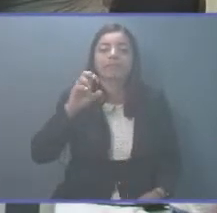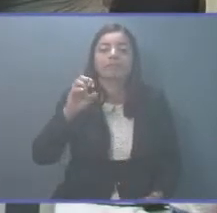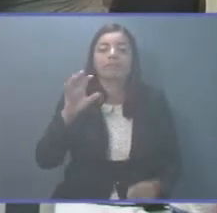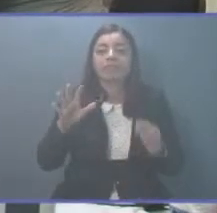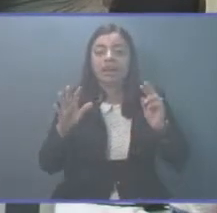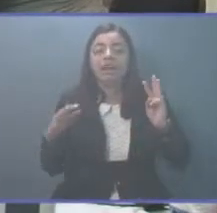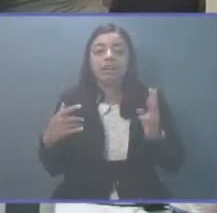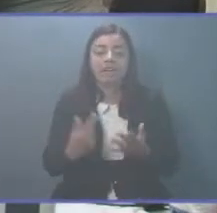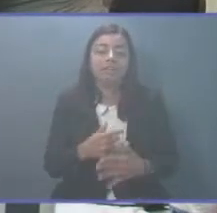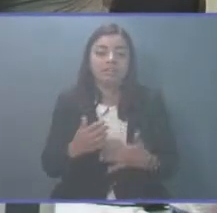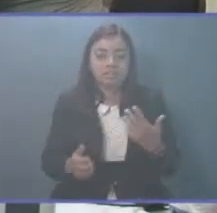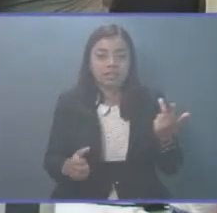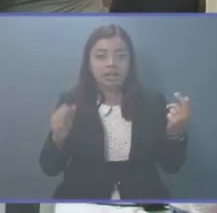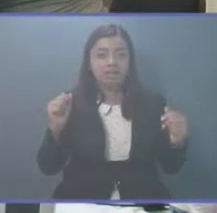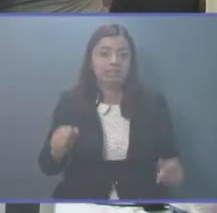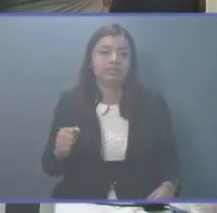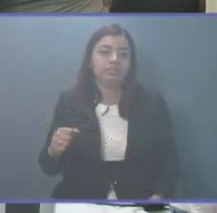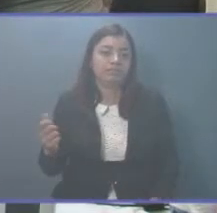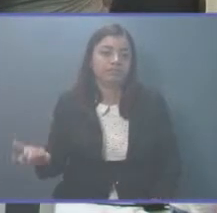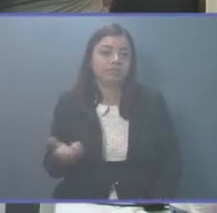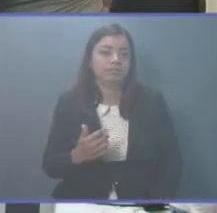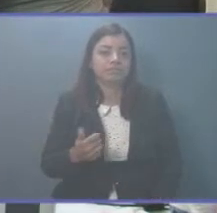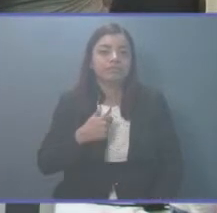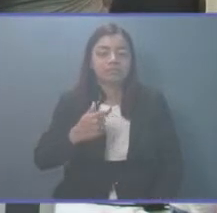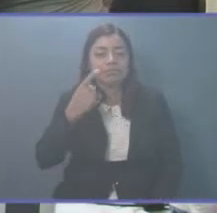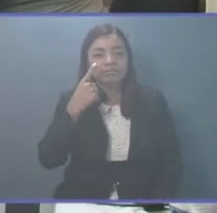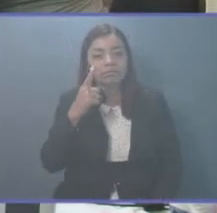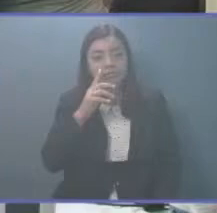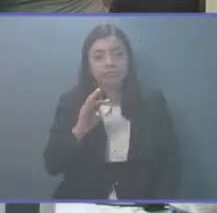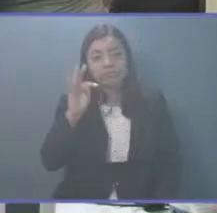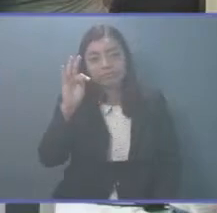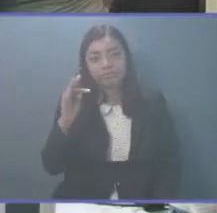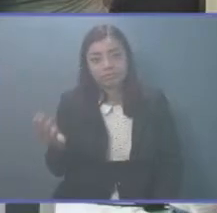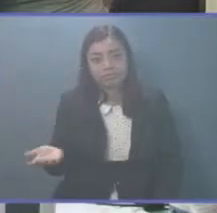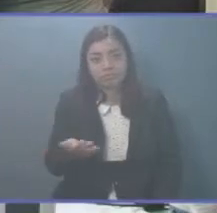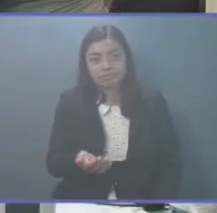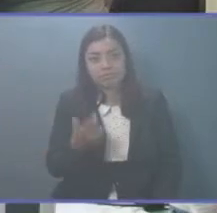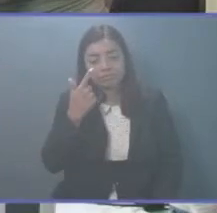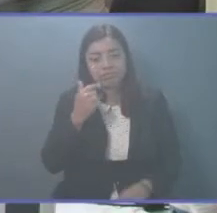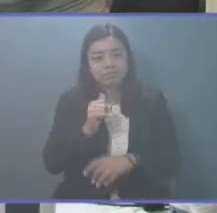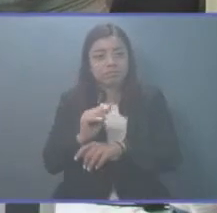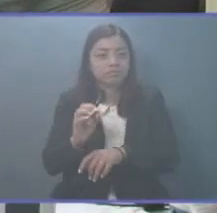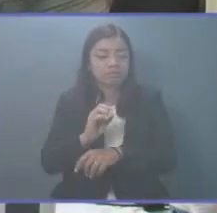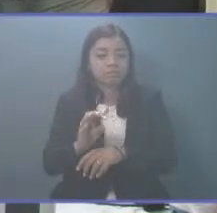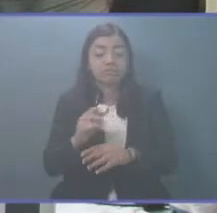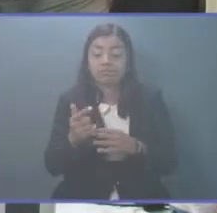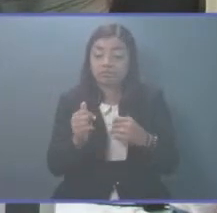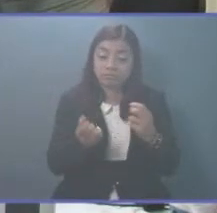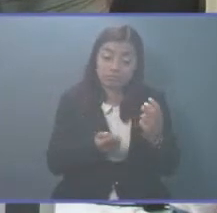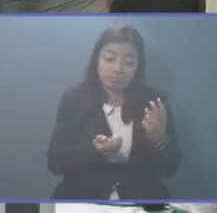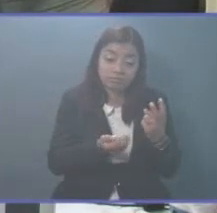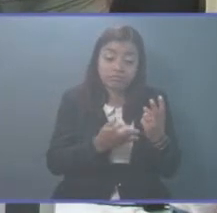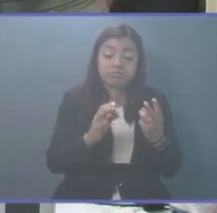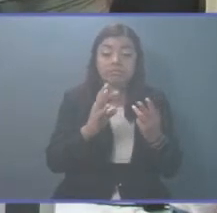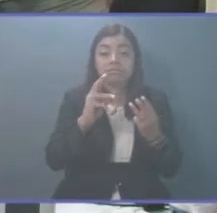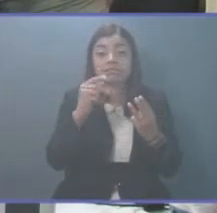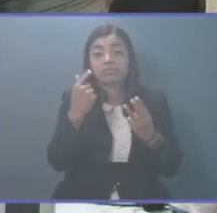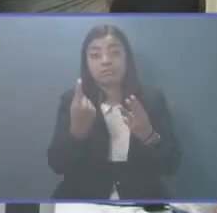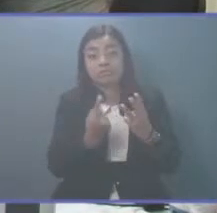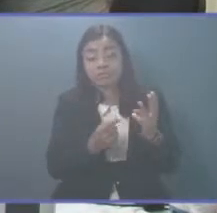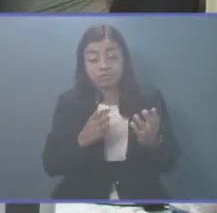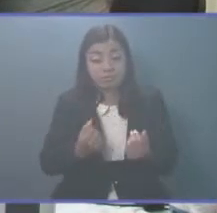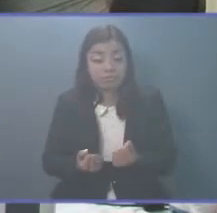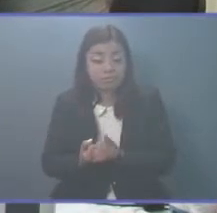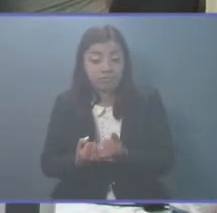diere, ofreciere o prometiere dinero o cualquier otra ventaja, testigo, jurado, abogado, asesor, perito, intérprete o traductor con el objeto de lograr